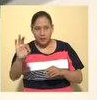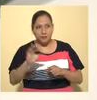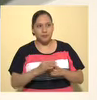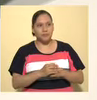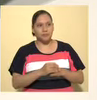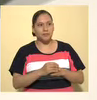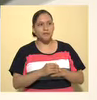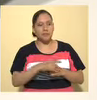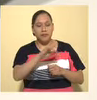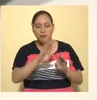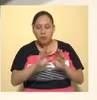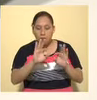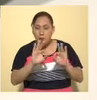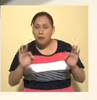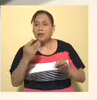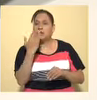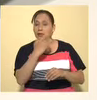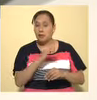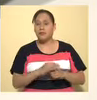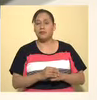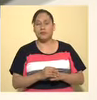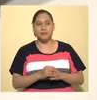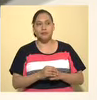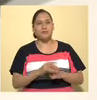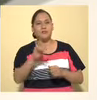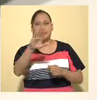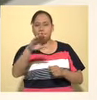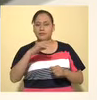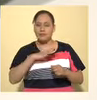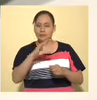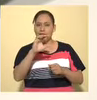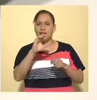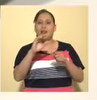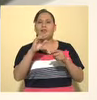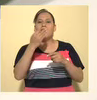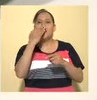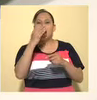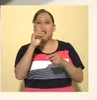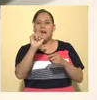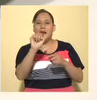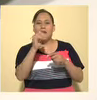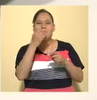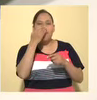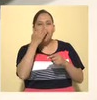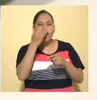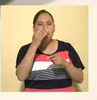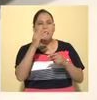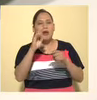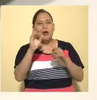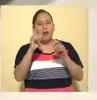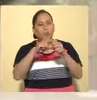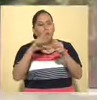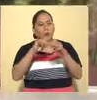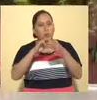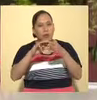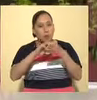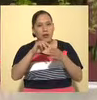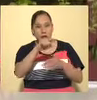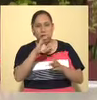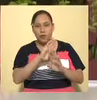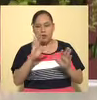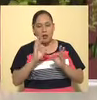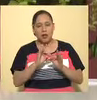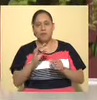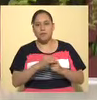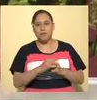pasta. La pasta. Si está fresca. Oye, hay una albahaca que es morada. ¿Cuál nos recomiendas? Yo me voy más a esta. A la verde. Sí. Es más agria,